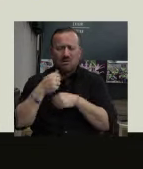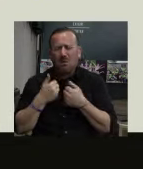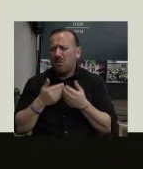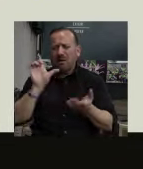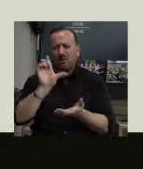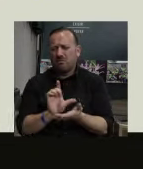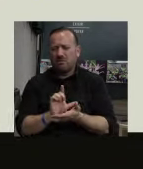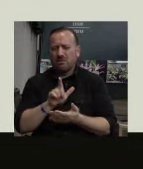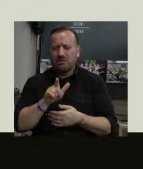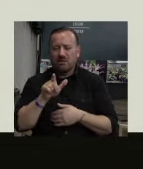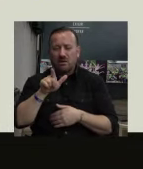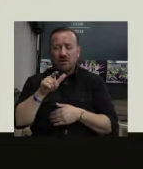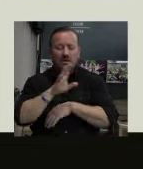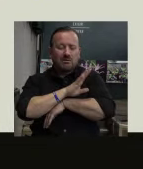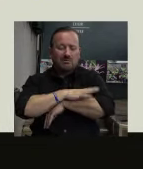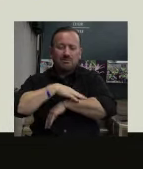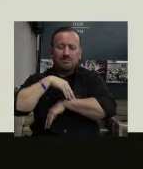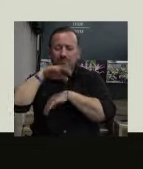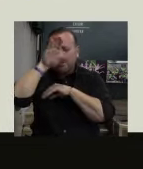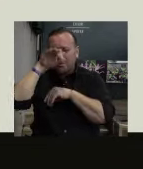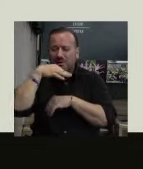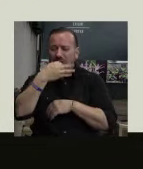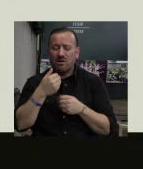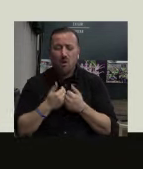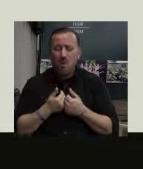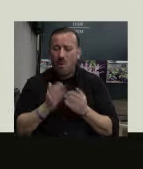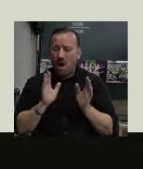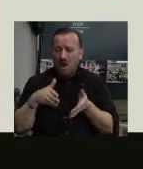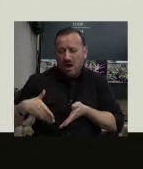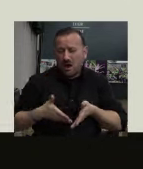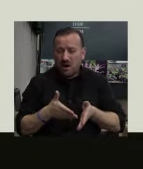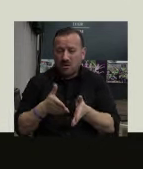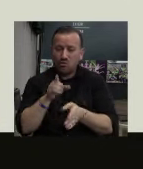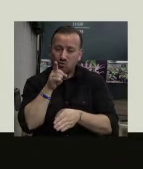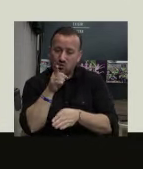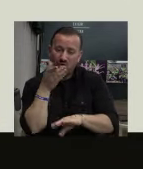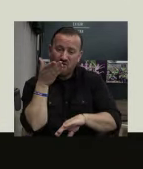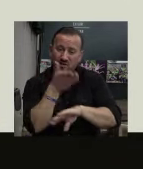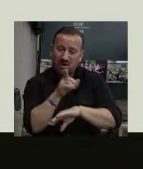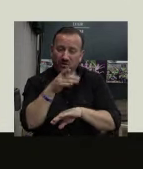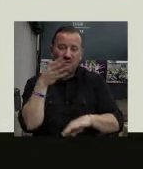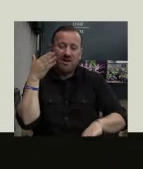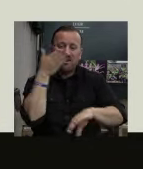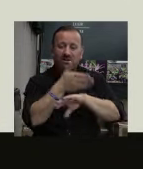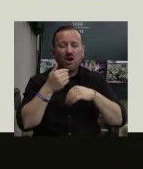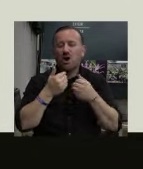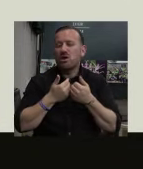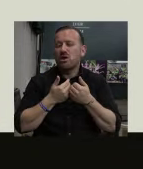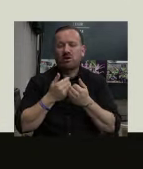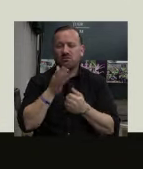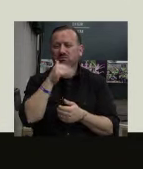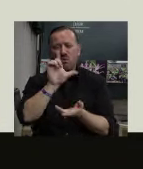y la sabiduría gatuna qué le dice cualquier camino que tomes Alicia te llevará a ninguna